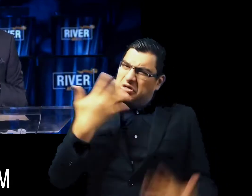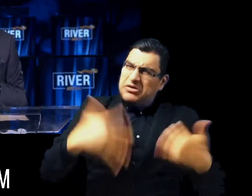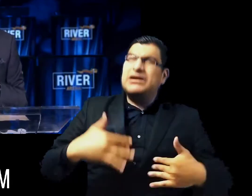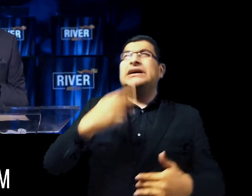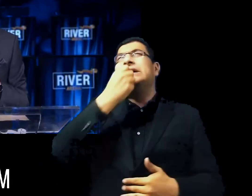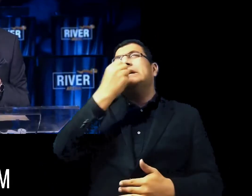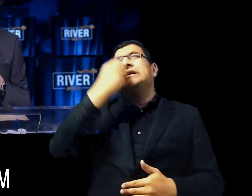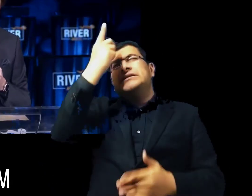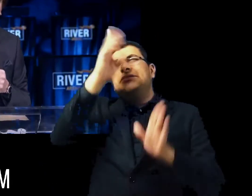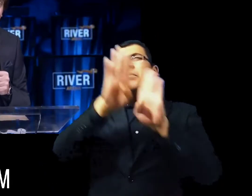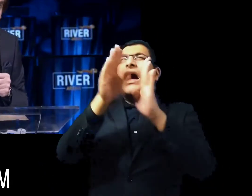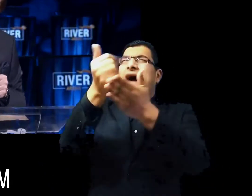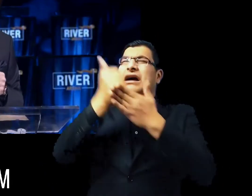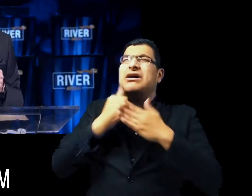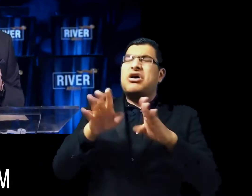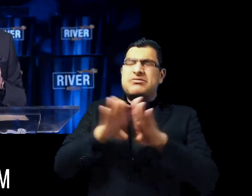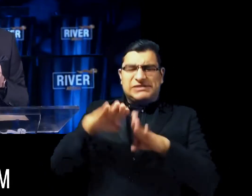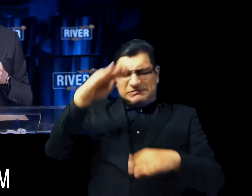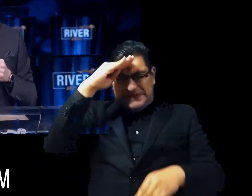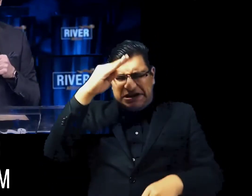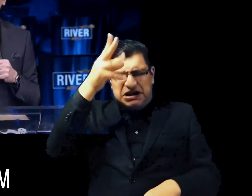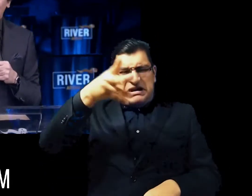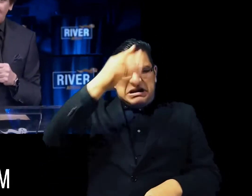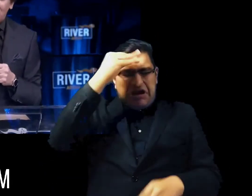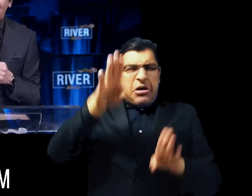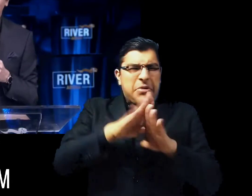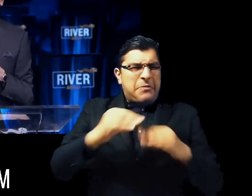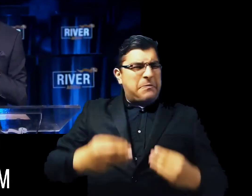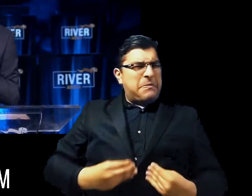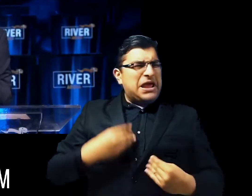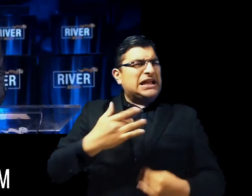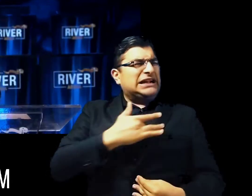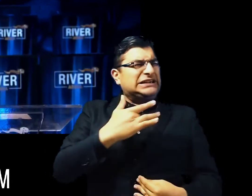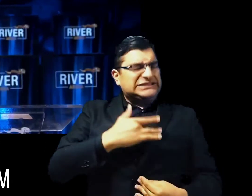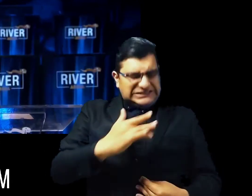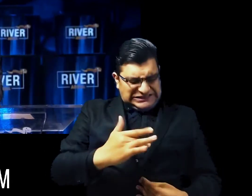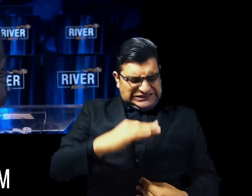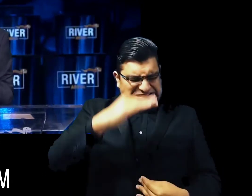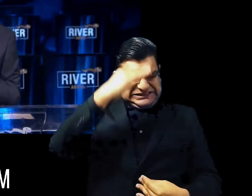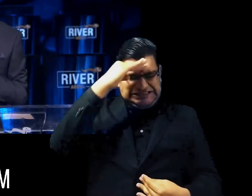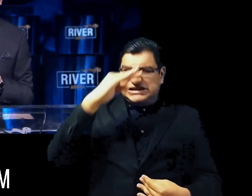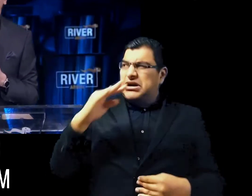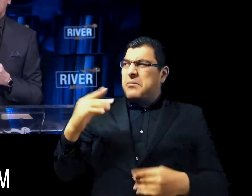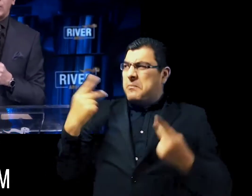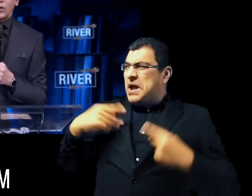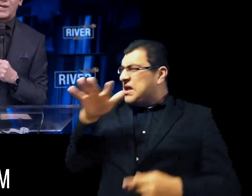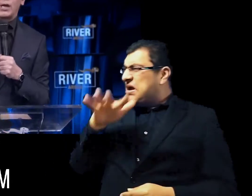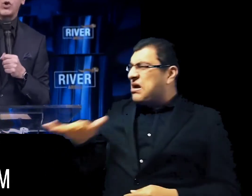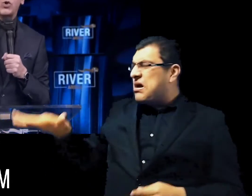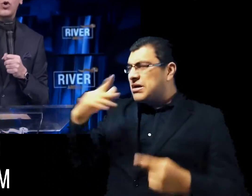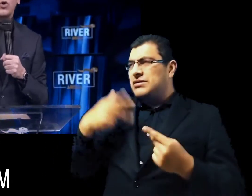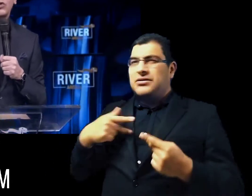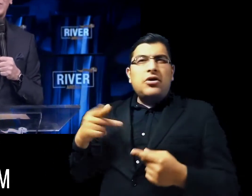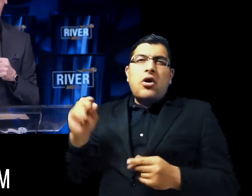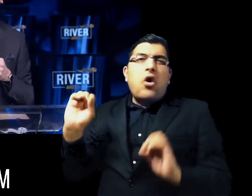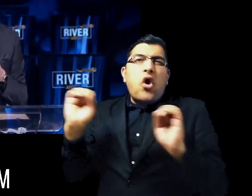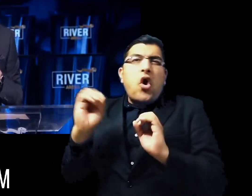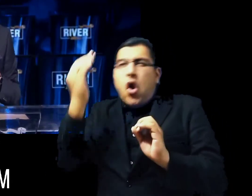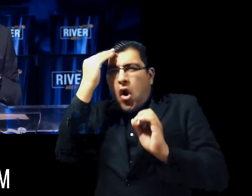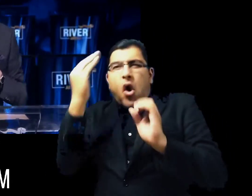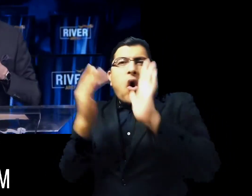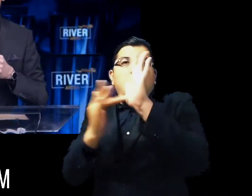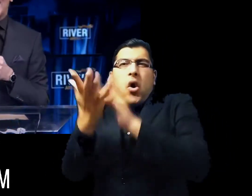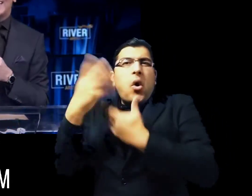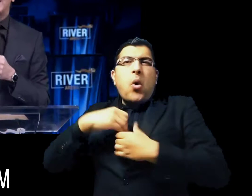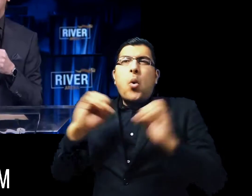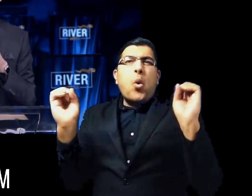a Dios que usara esta experiencia para que mi corazón siempre sintiera compasión por quienes no conocen a